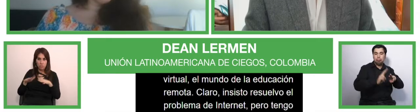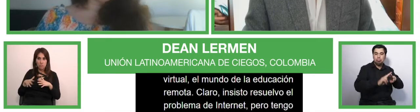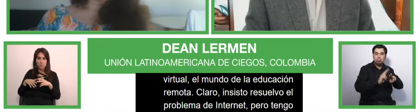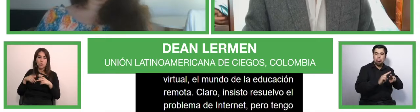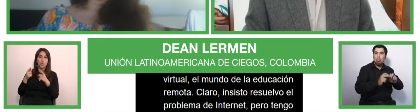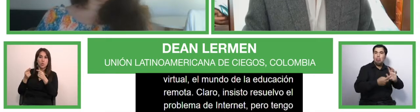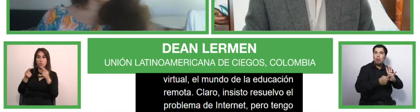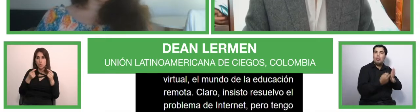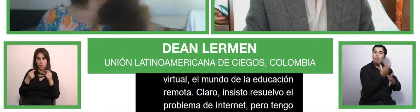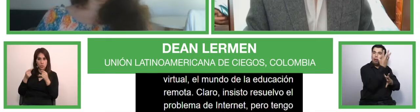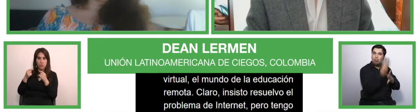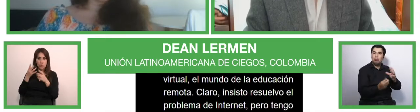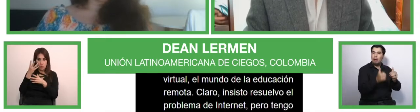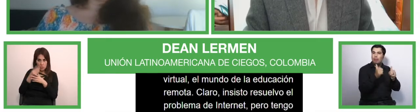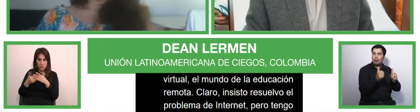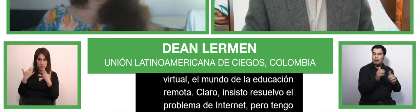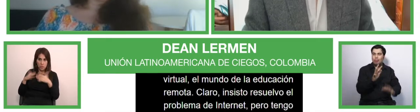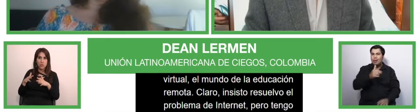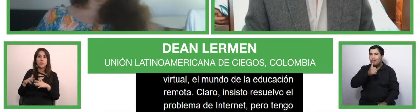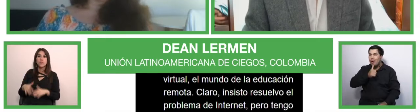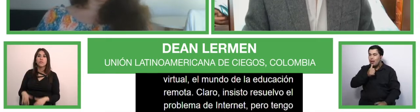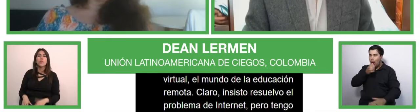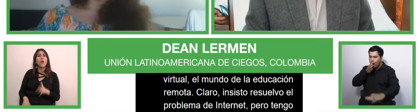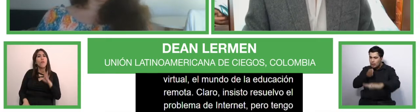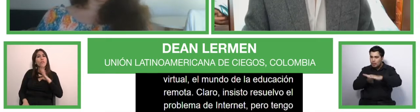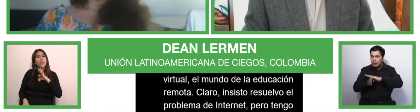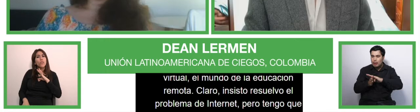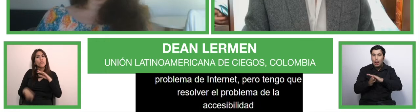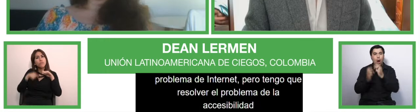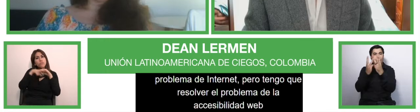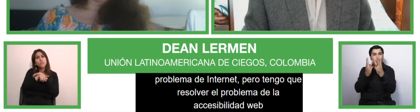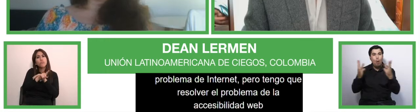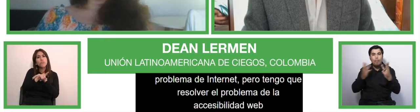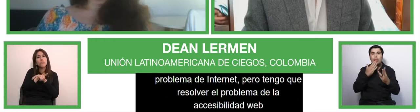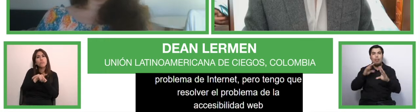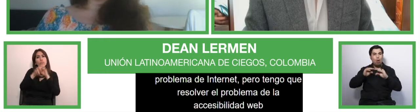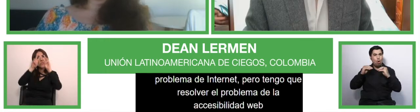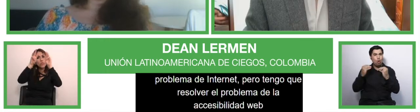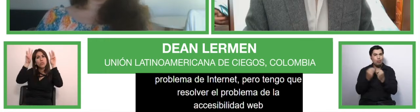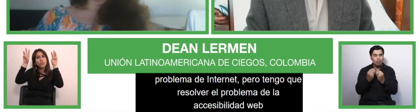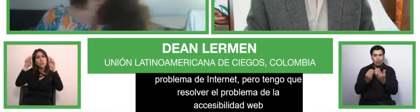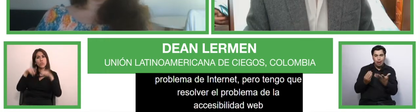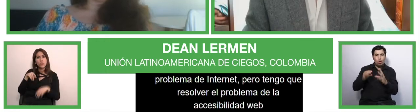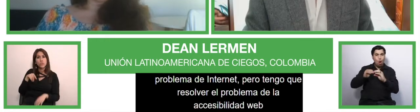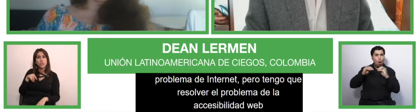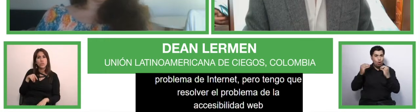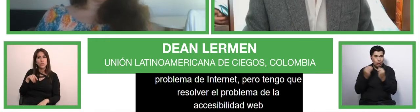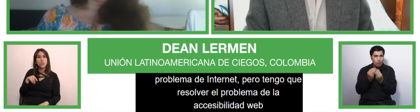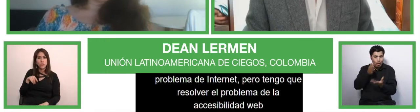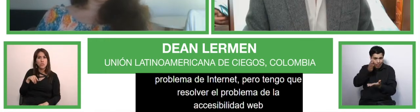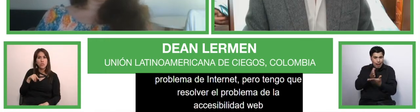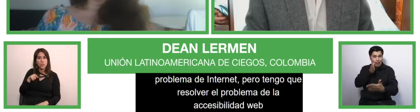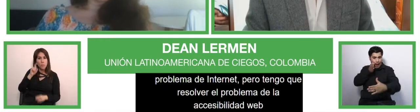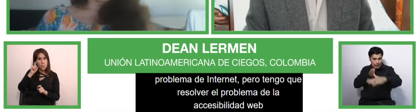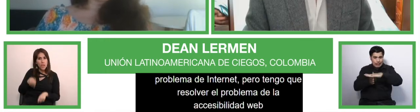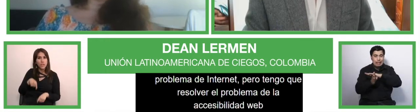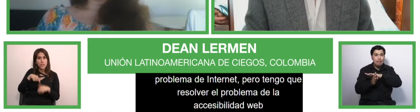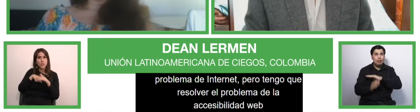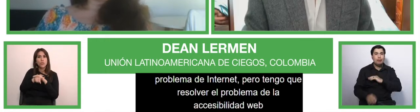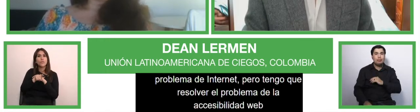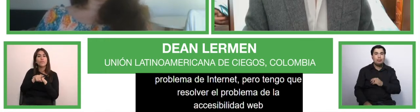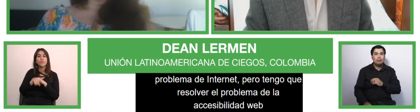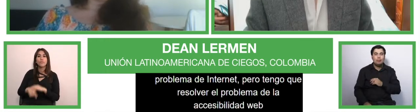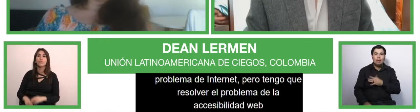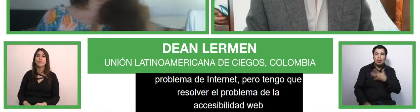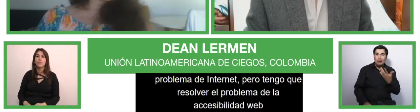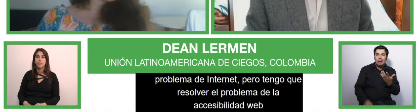la usabilidad web y los contenidos. Estos contenidos tienen que ser accesibles